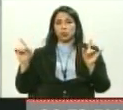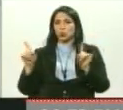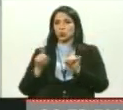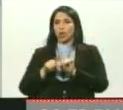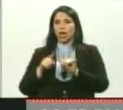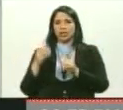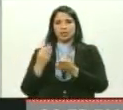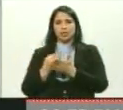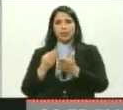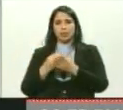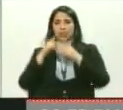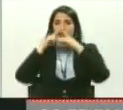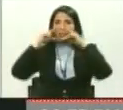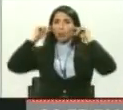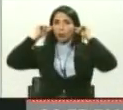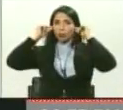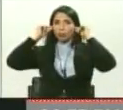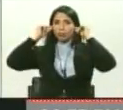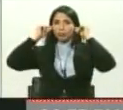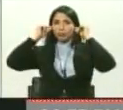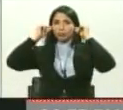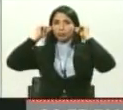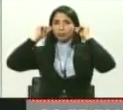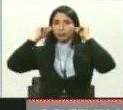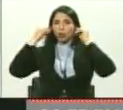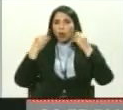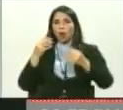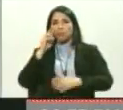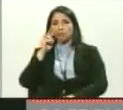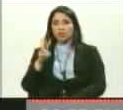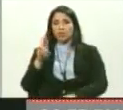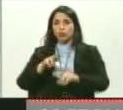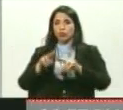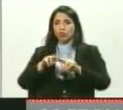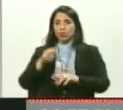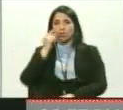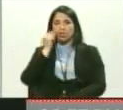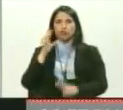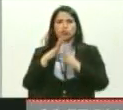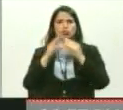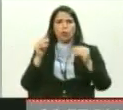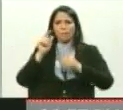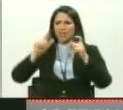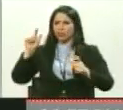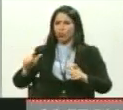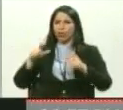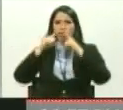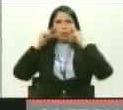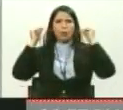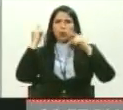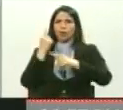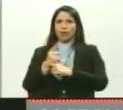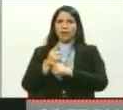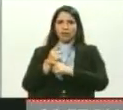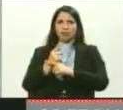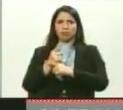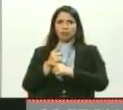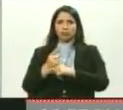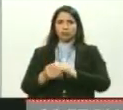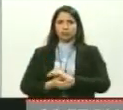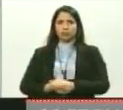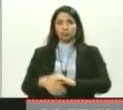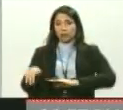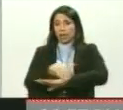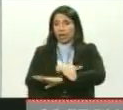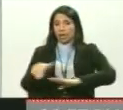su tapabocas, como vimos a los niños y niñas, todo el mundo con su tapabocas, todo el mundo debe usar tapabocas, todo el mundo, en las